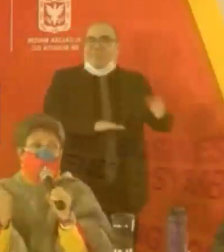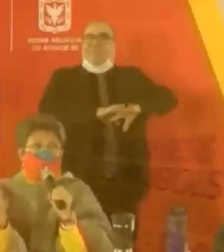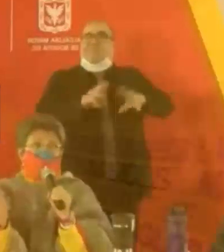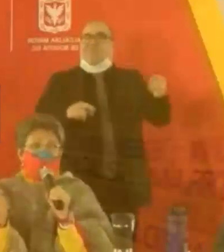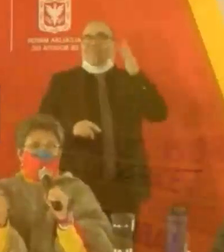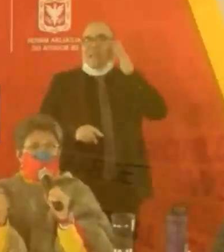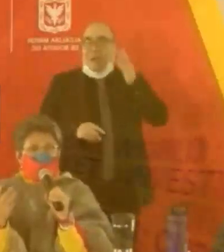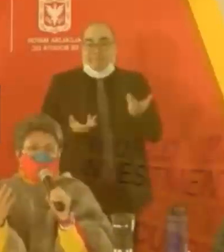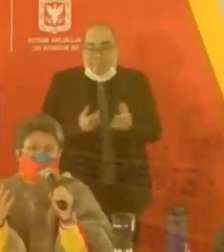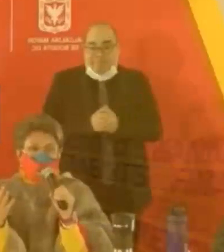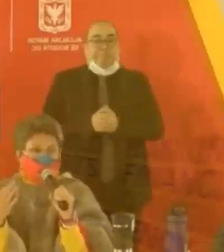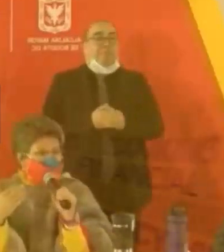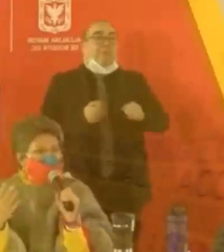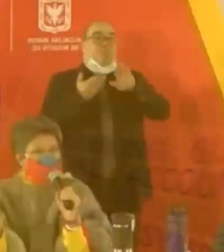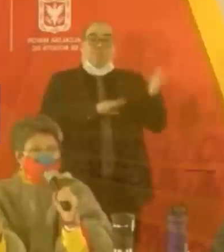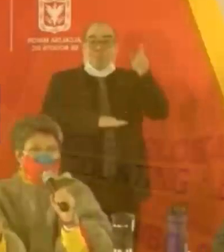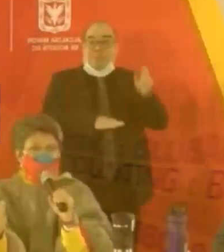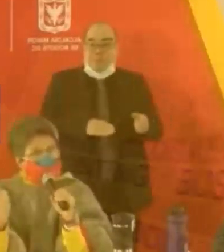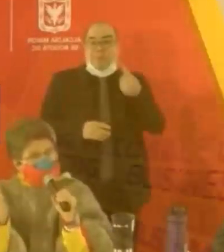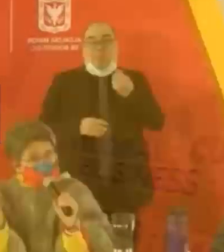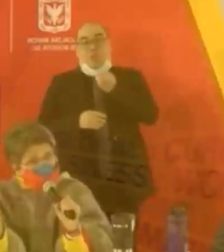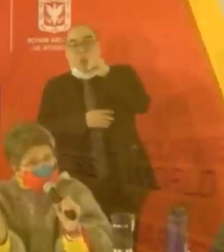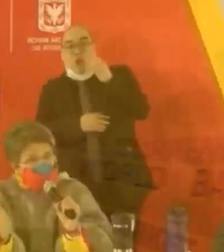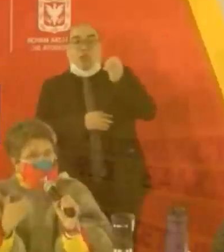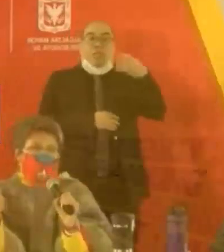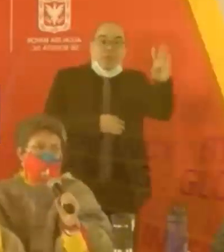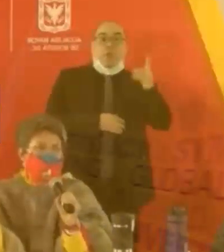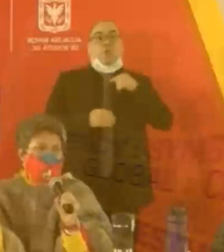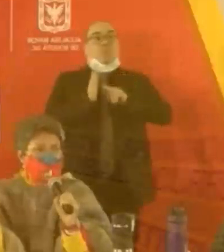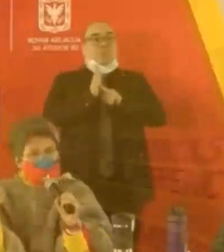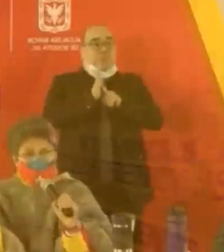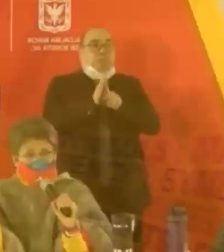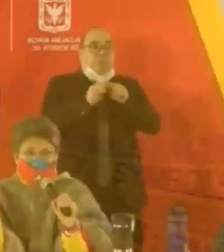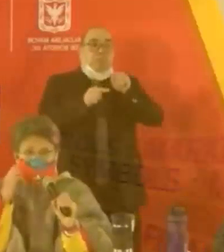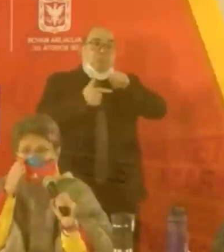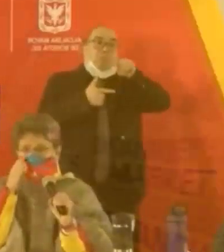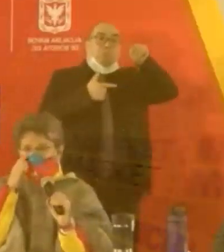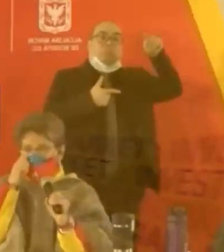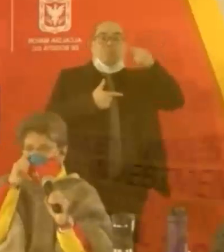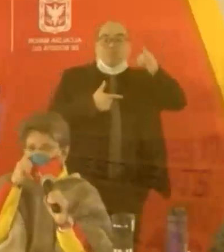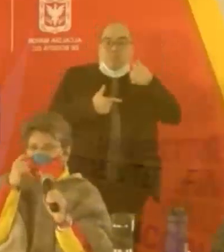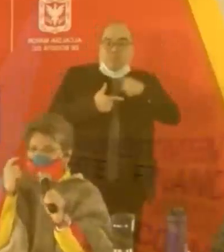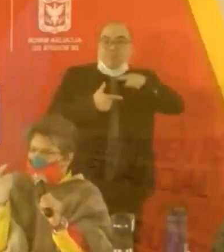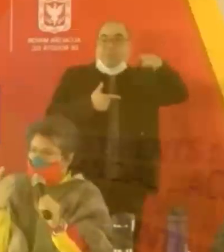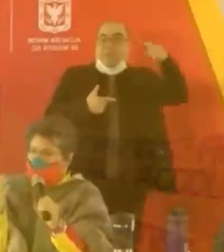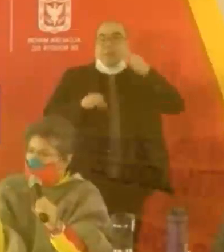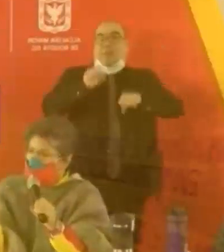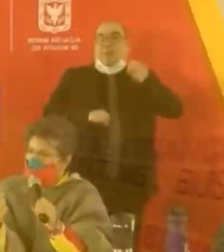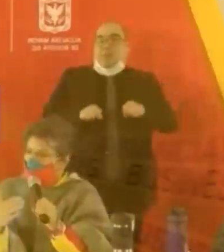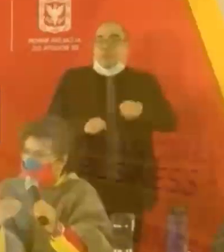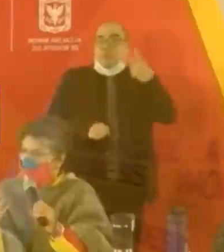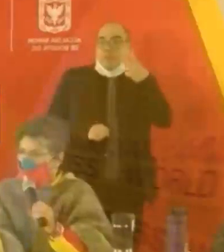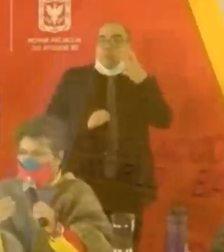delincuenciales ha aumentado según las cifras dadas por fuentes oficiales. ¿Qué opinión le merece esto y qué deben hacer las autoridades cuando pasa esto? Bueno,